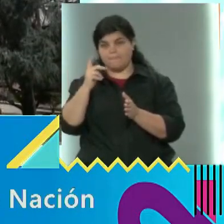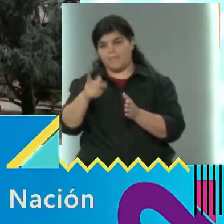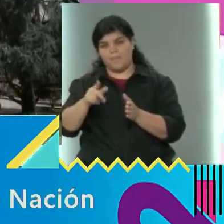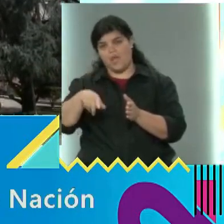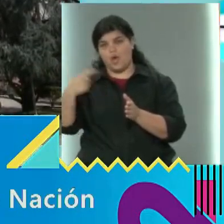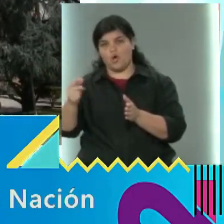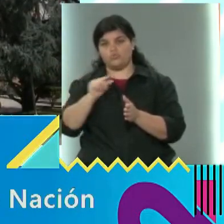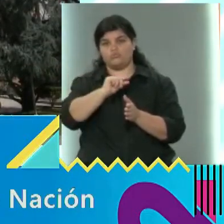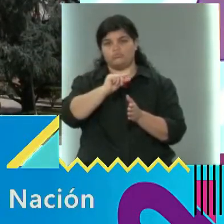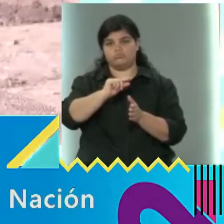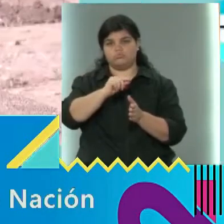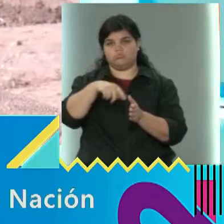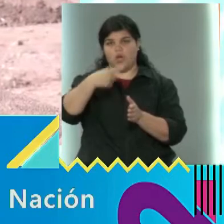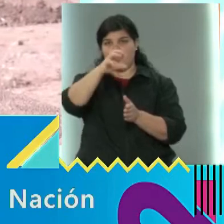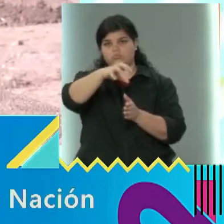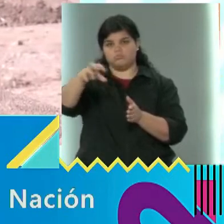las distintas sucursales de Mendoza.